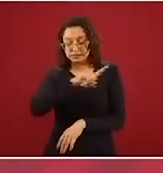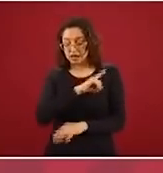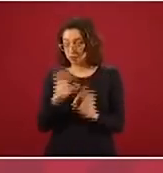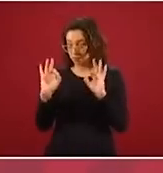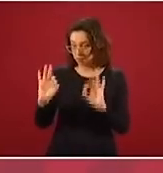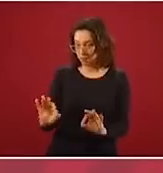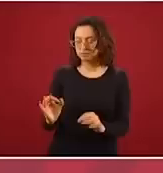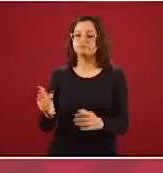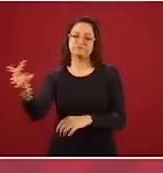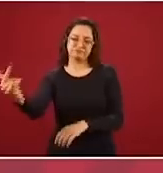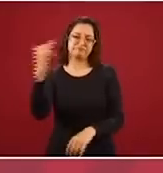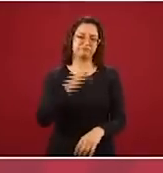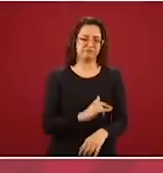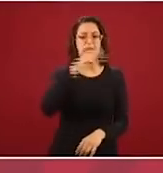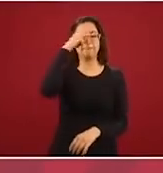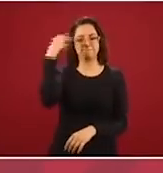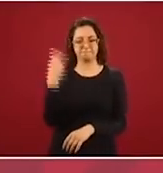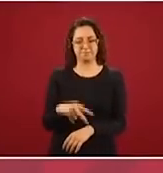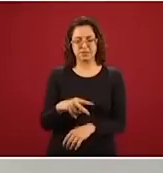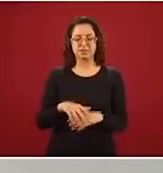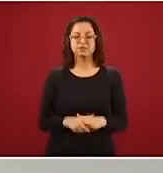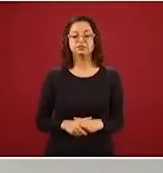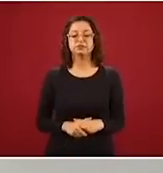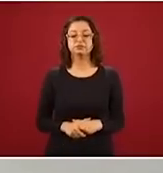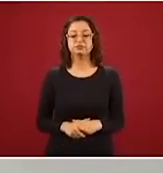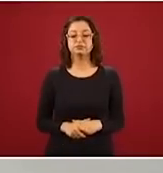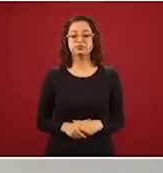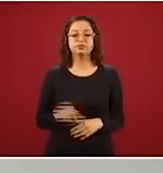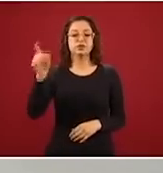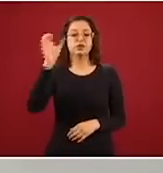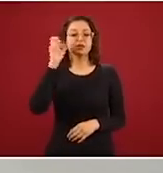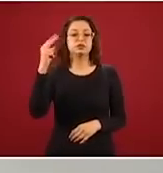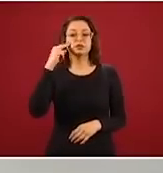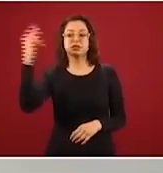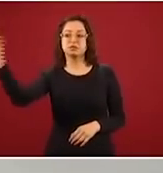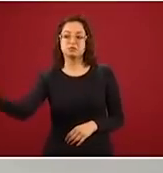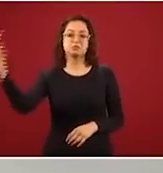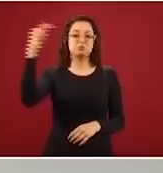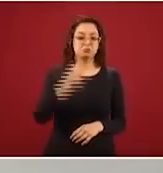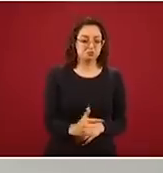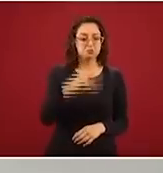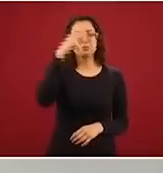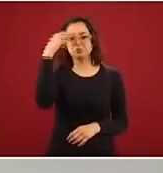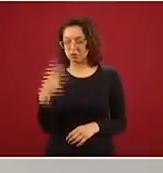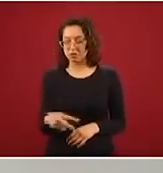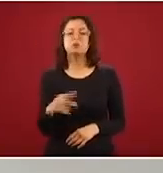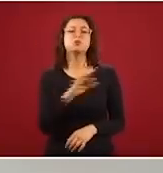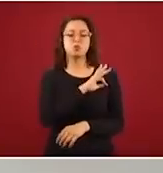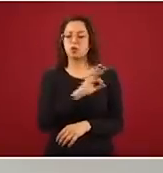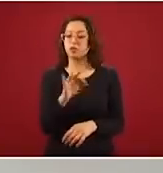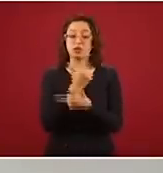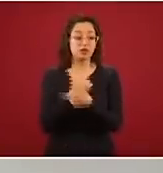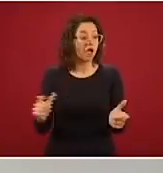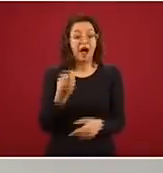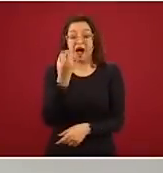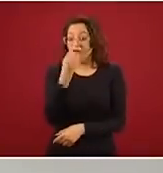periodo regresarán. Entonces, en conclusión, quien viaja desde China puede llegar a México, no va a ser inspeccionado, no